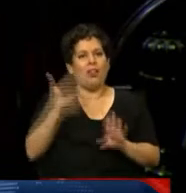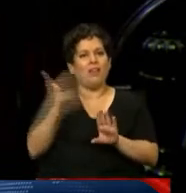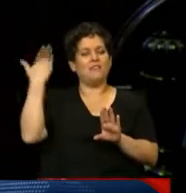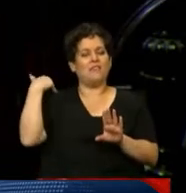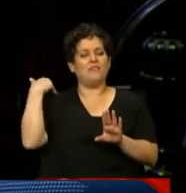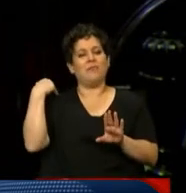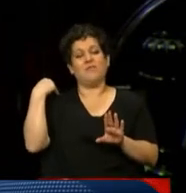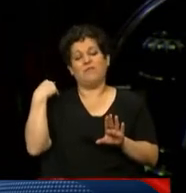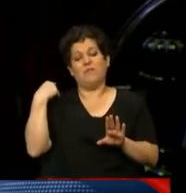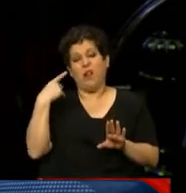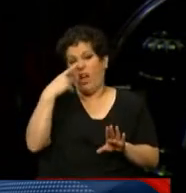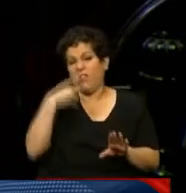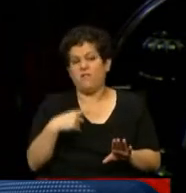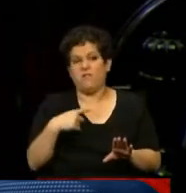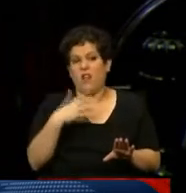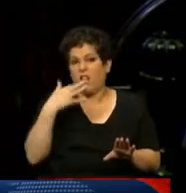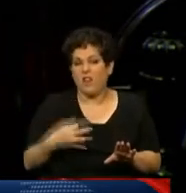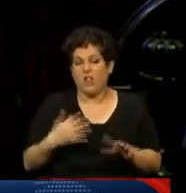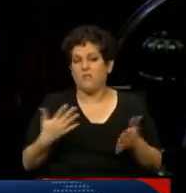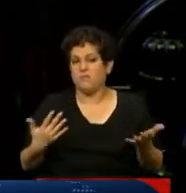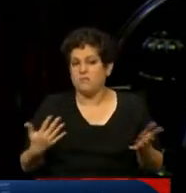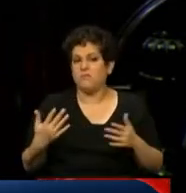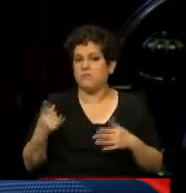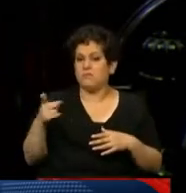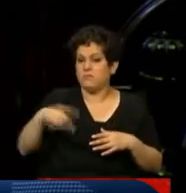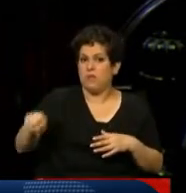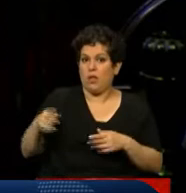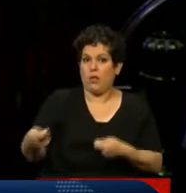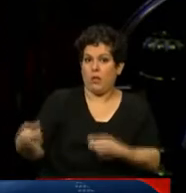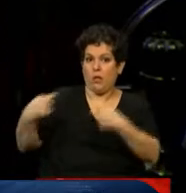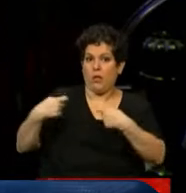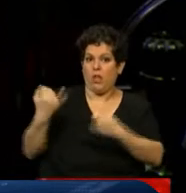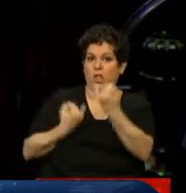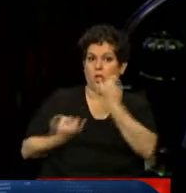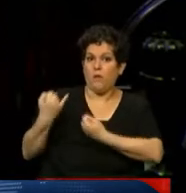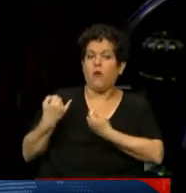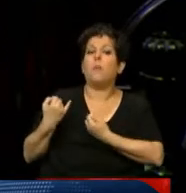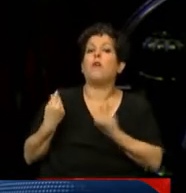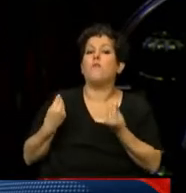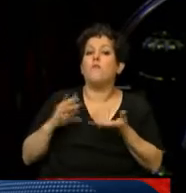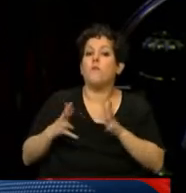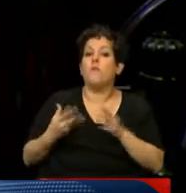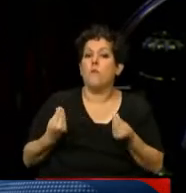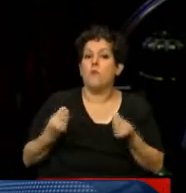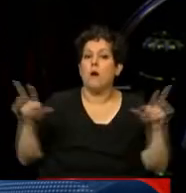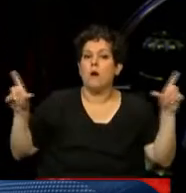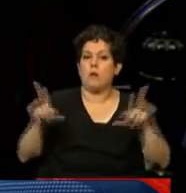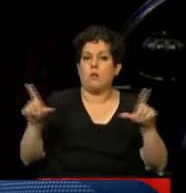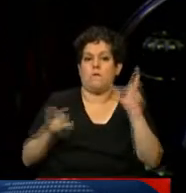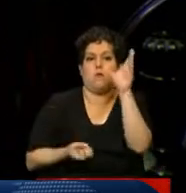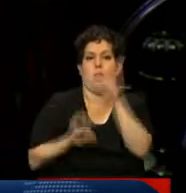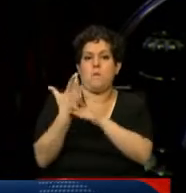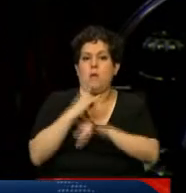la verdad que nos dieron a conocer, insisto, por televisión en un mensaje matutino y de